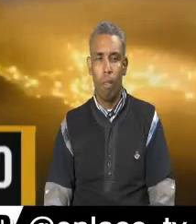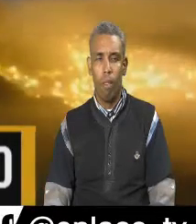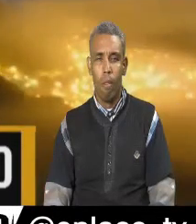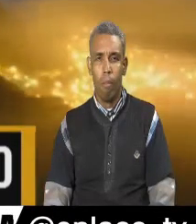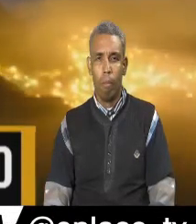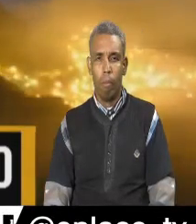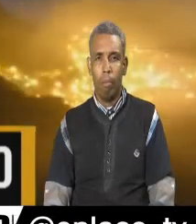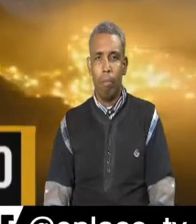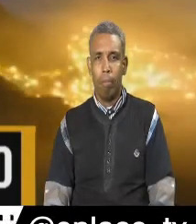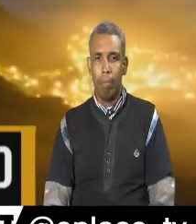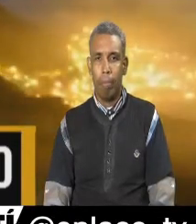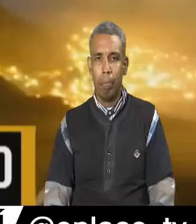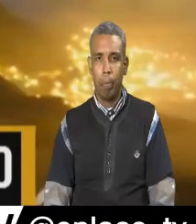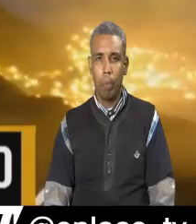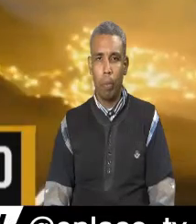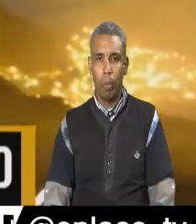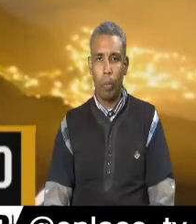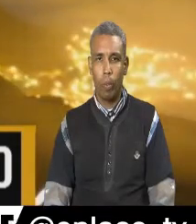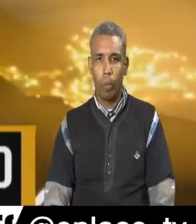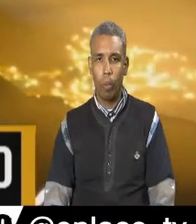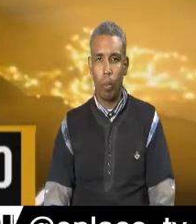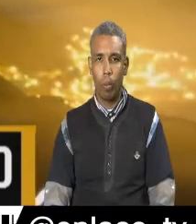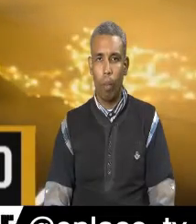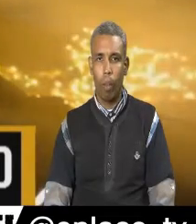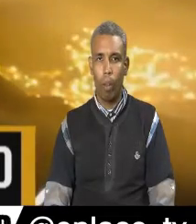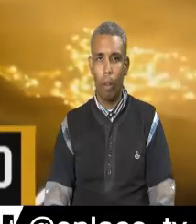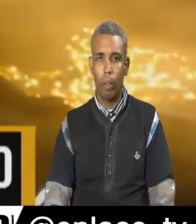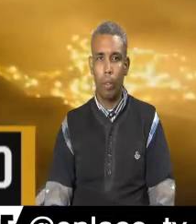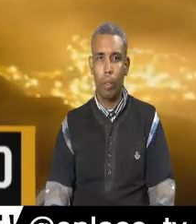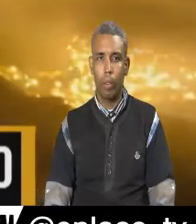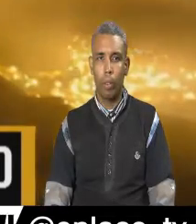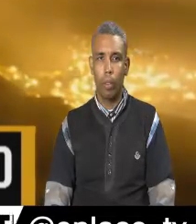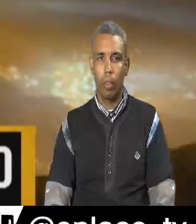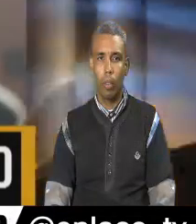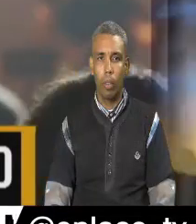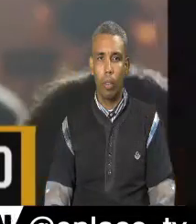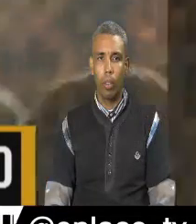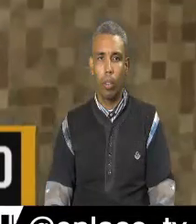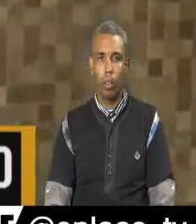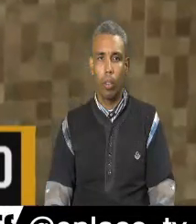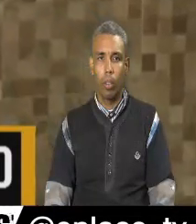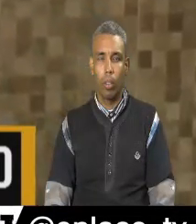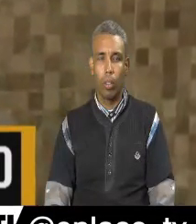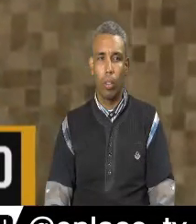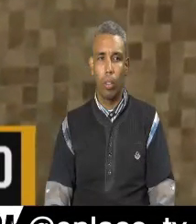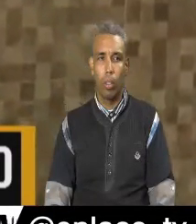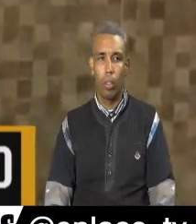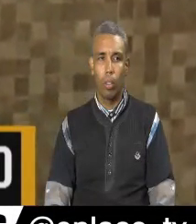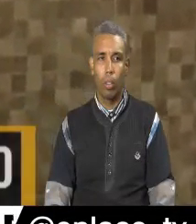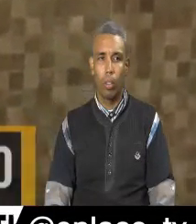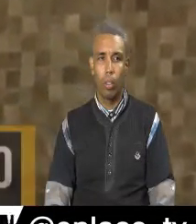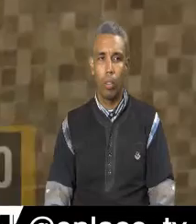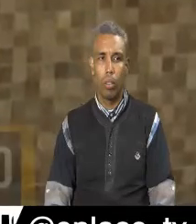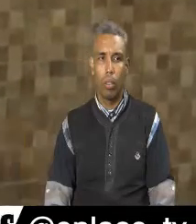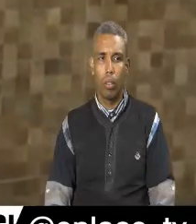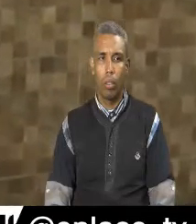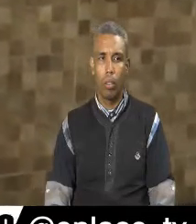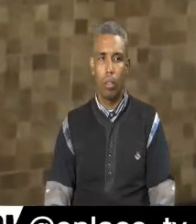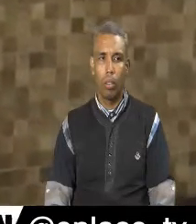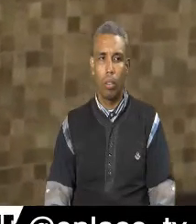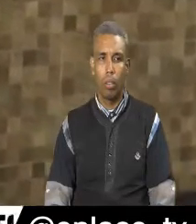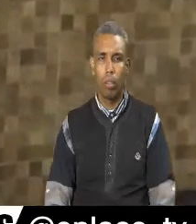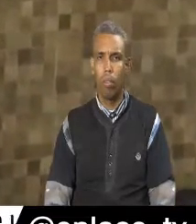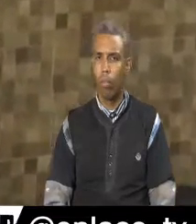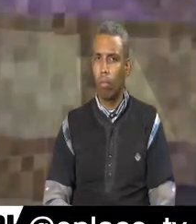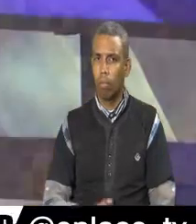Esta tormenta pasará. El sol de nuevo brillará. Existe